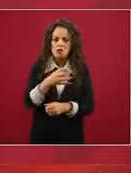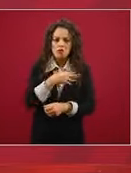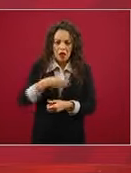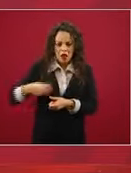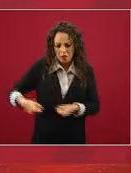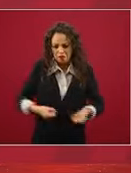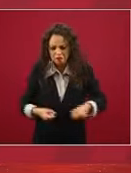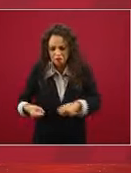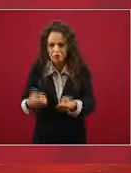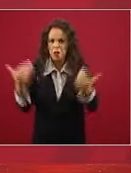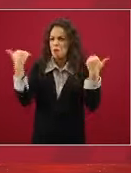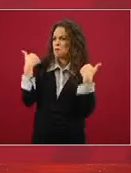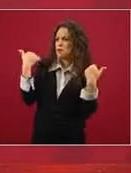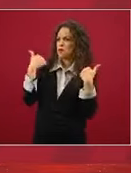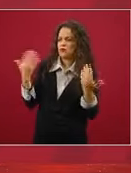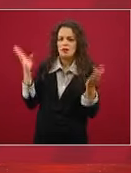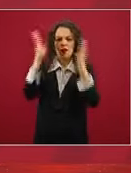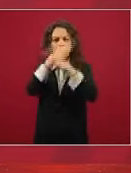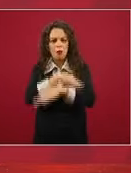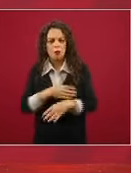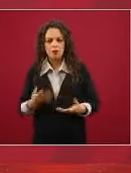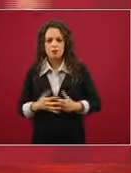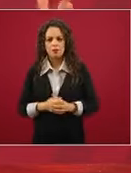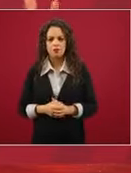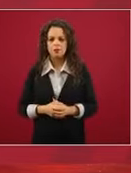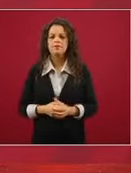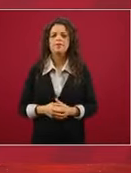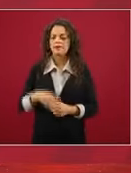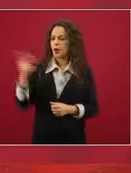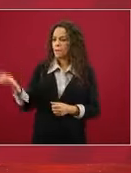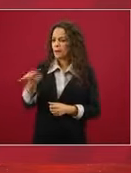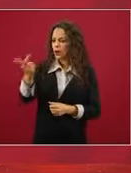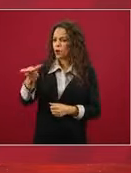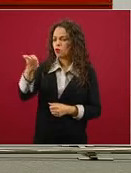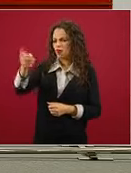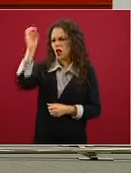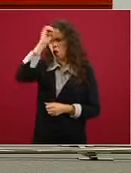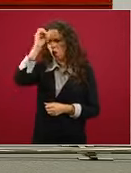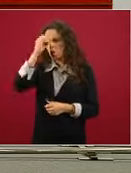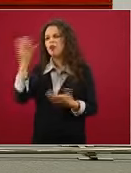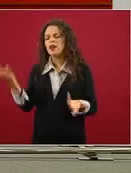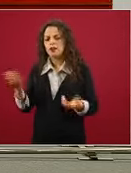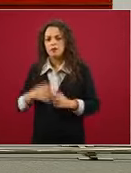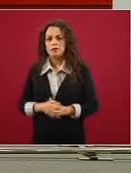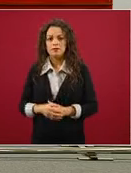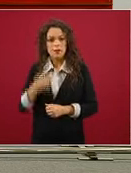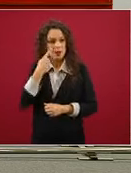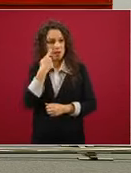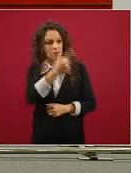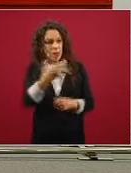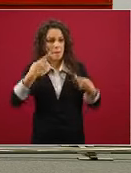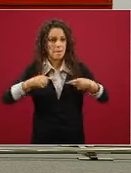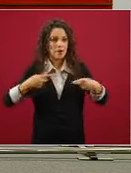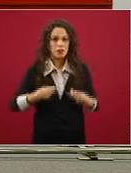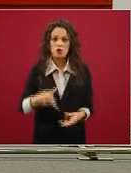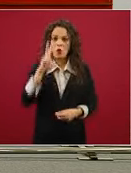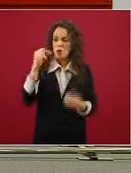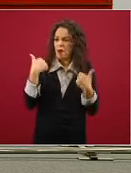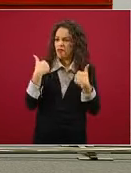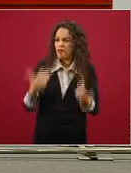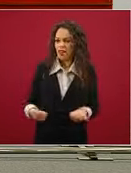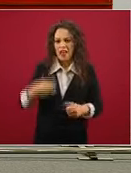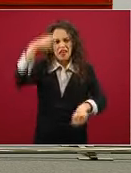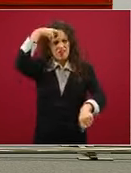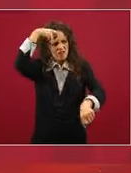bueno, ¿qué opina usted? Y externaba ideas semejantes. Es que la gente no entiende, mire, son necios y es que salen,